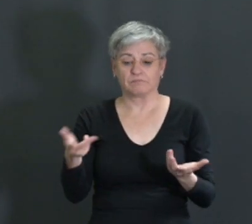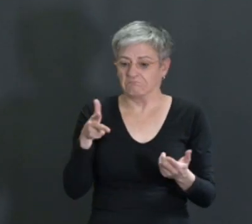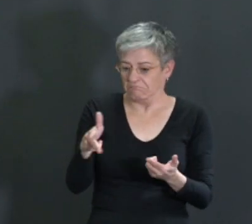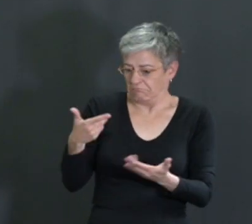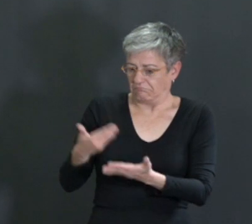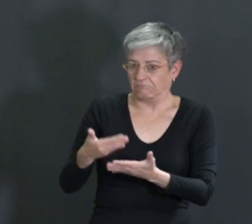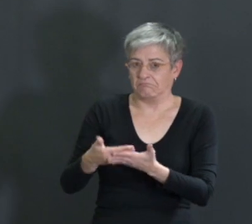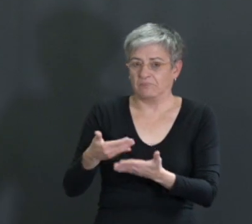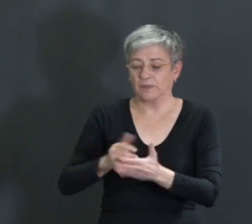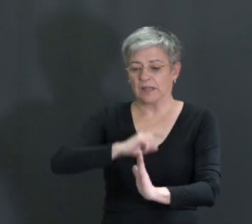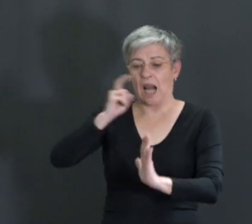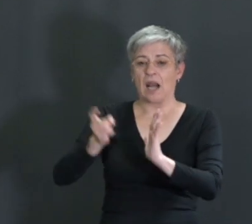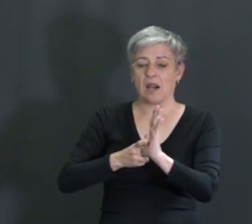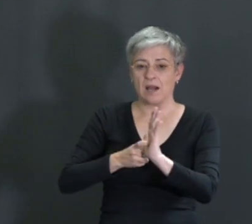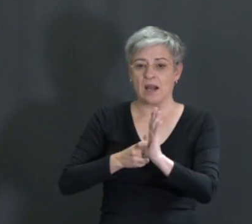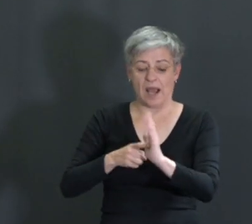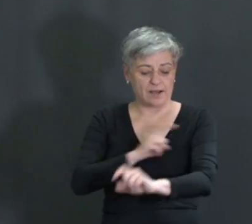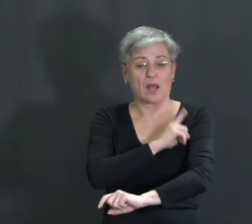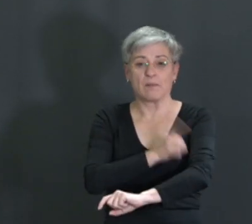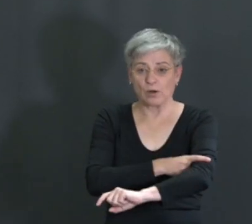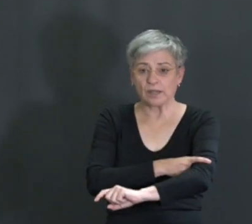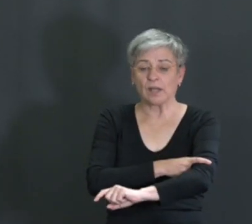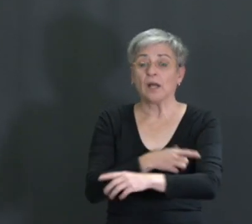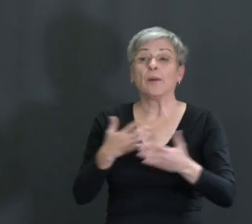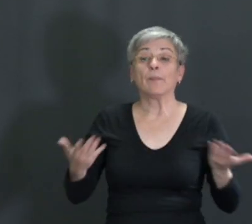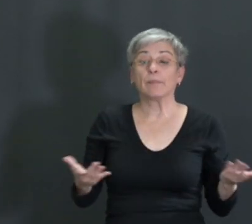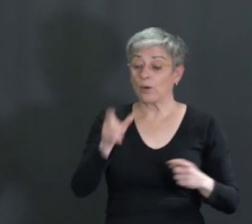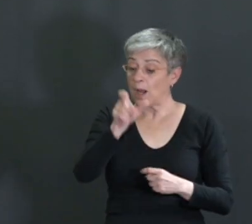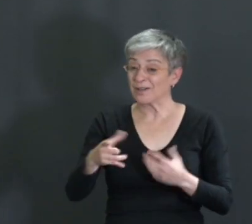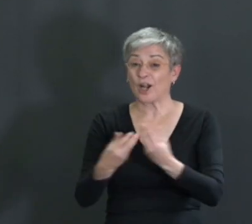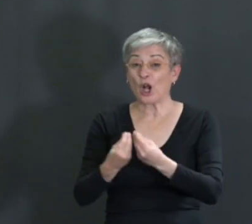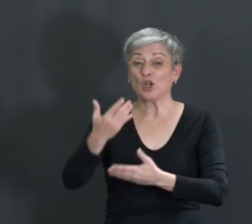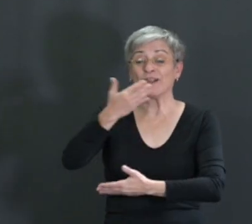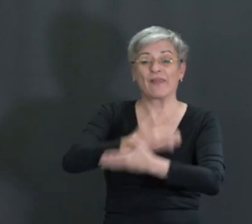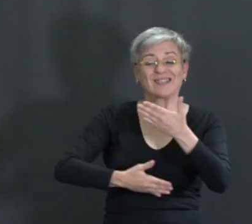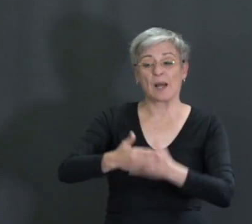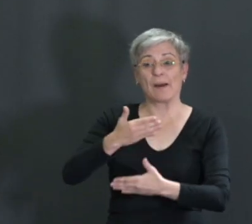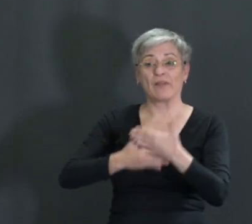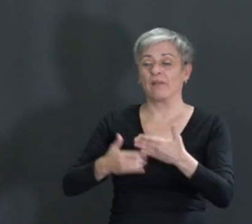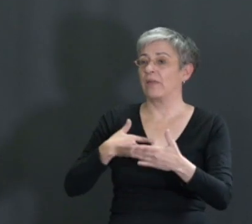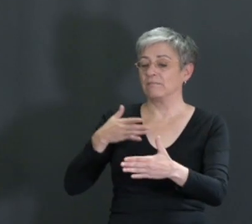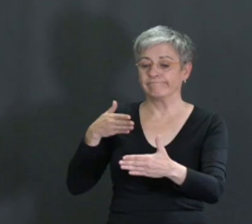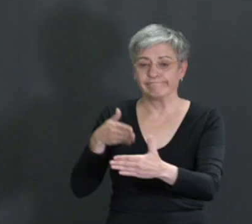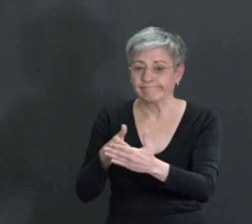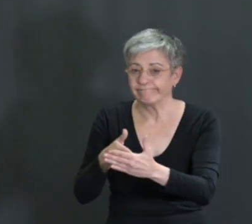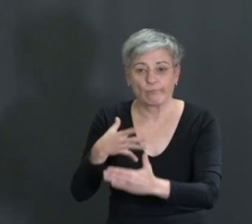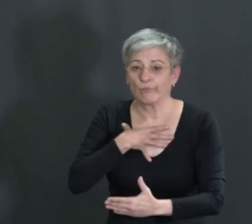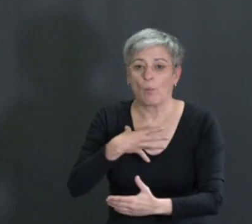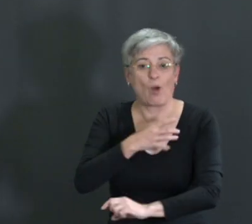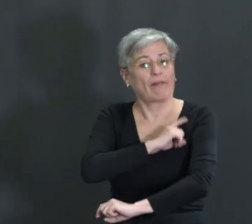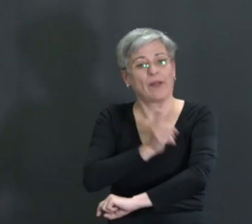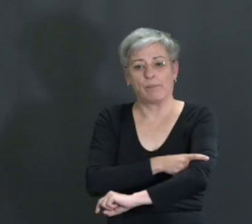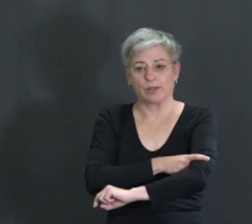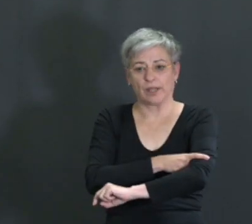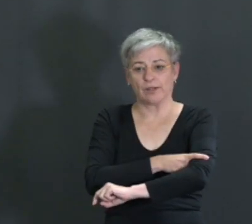contrastado y en la ley del deporte recibida, pero una persona con discapacidad no puede practicar deporte ni